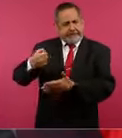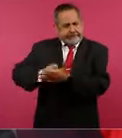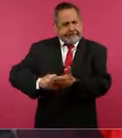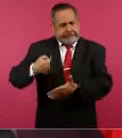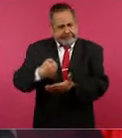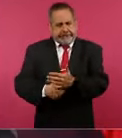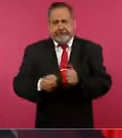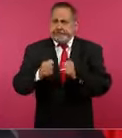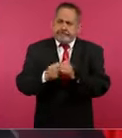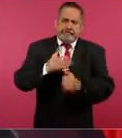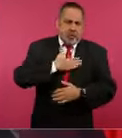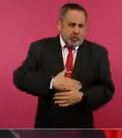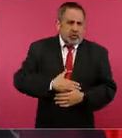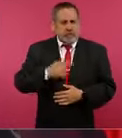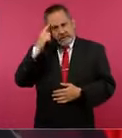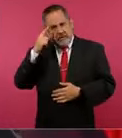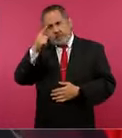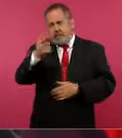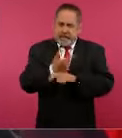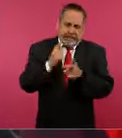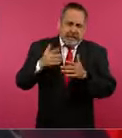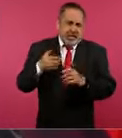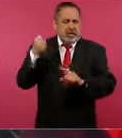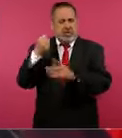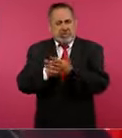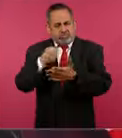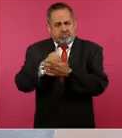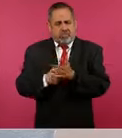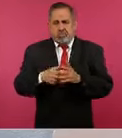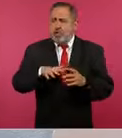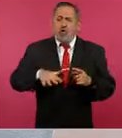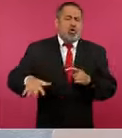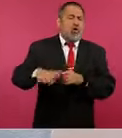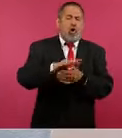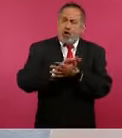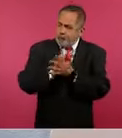por la justicia y por la libertad y por una sociedad mejor,